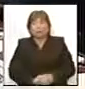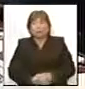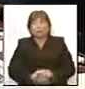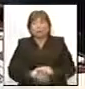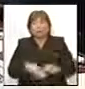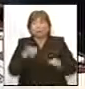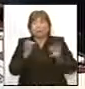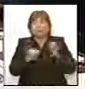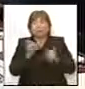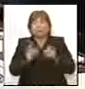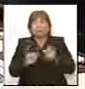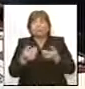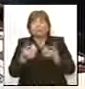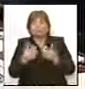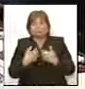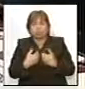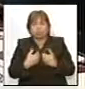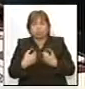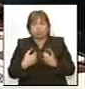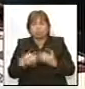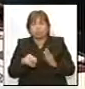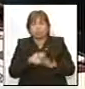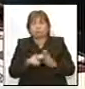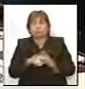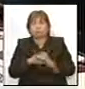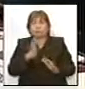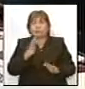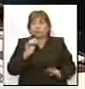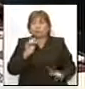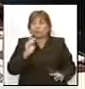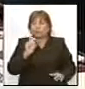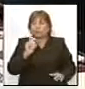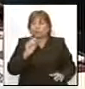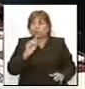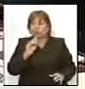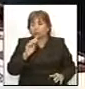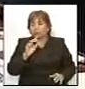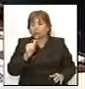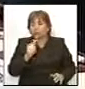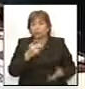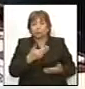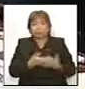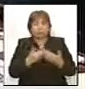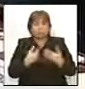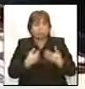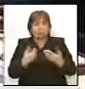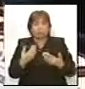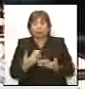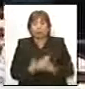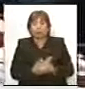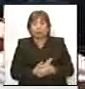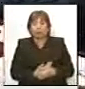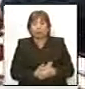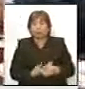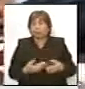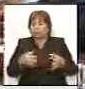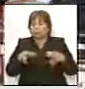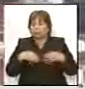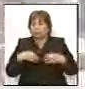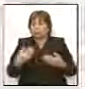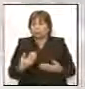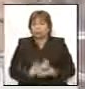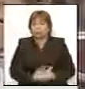población. Pero tenemos que entender que también tenemos una norma vetusta que tiene ya más de 20 años, entonces tenemos que nosotros renovarla, ¿no? Renovarla y